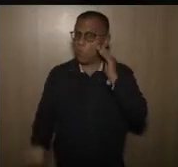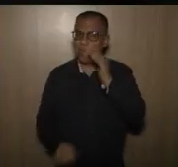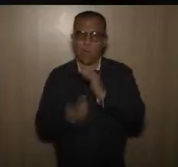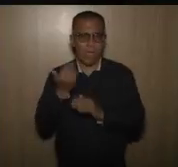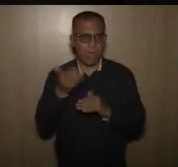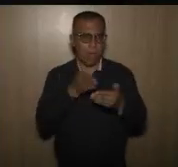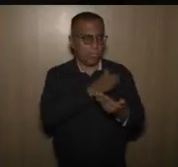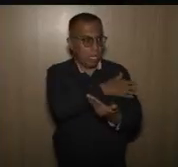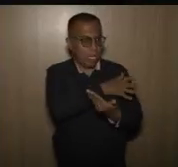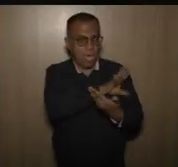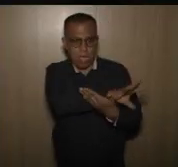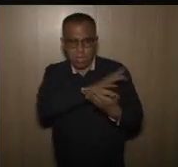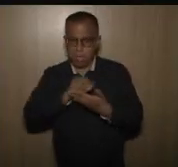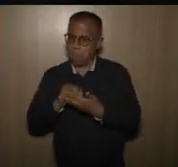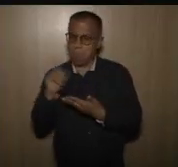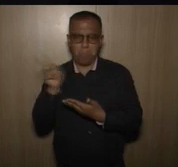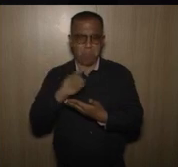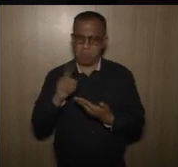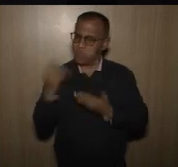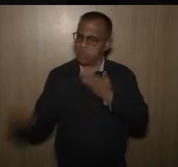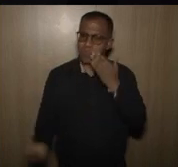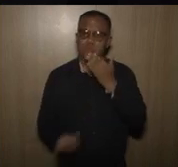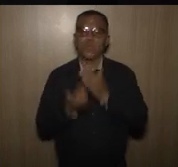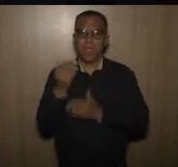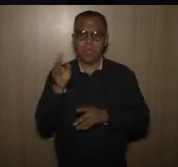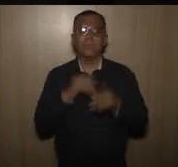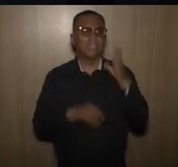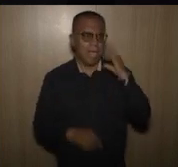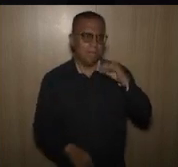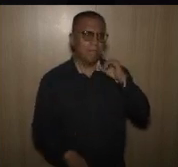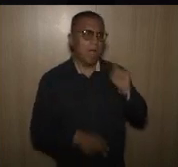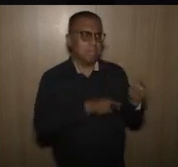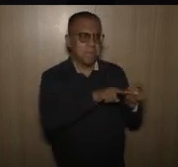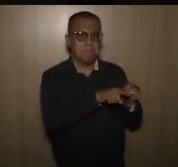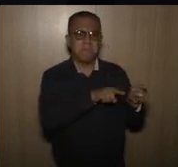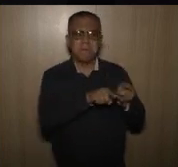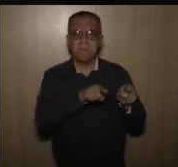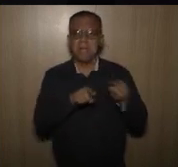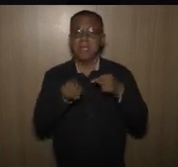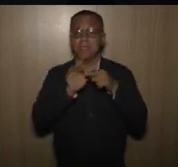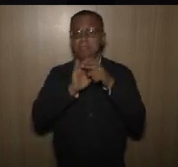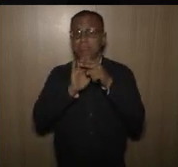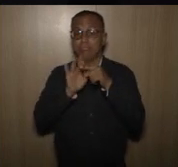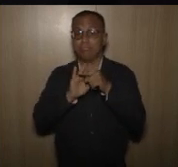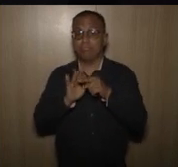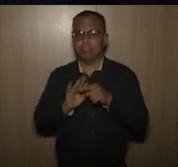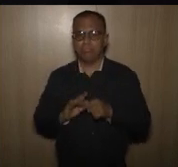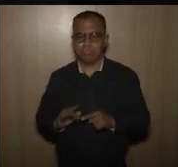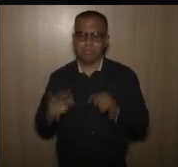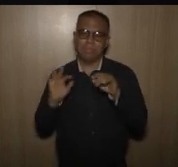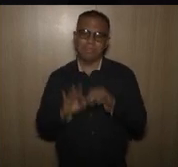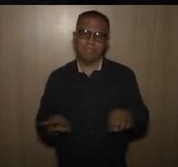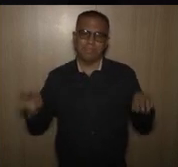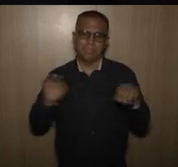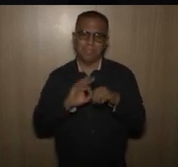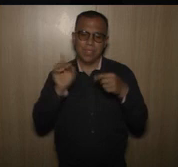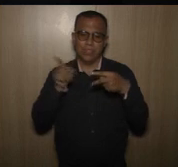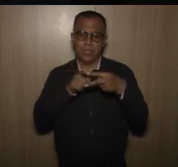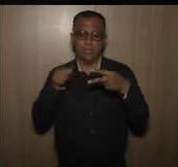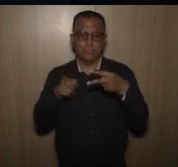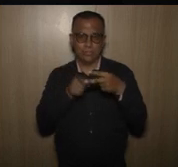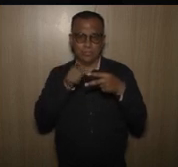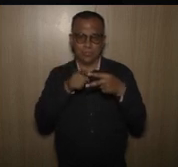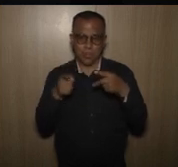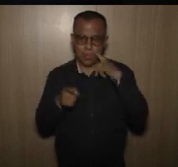ceros, teniendo en cuenta experiencias anteriores, buenas prácticas y dos elementos importantes desde